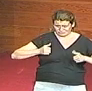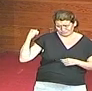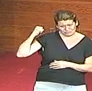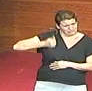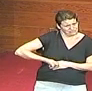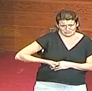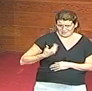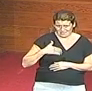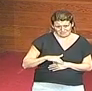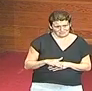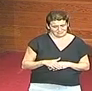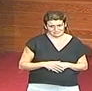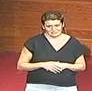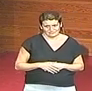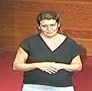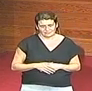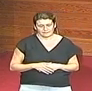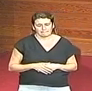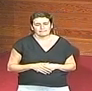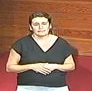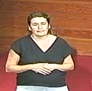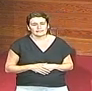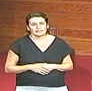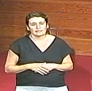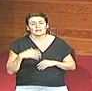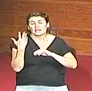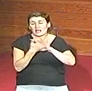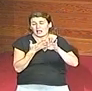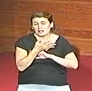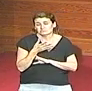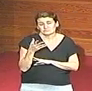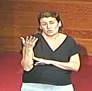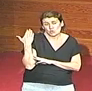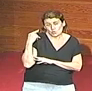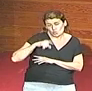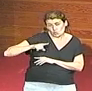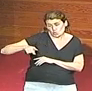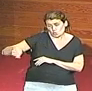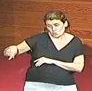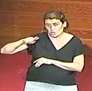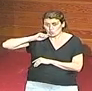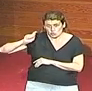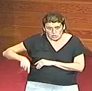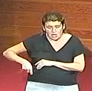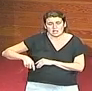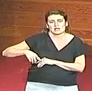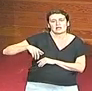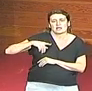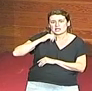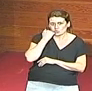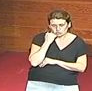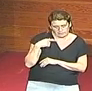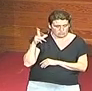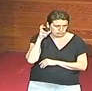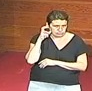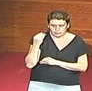Es un asunto que preocupa mucho en Bruselas y del que hemos oído hablar más en los últimos meses por la guerra de Ucrania y los oligarcas rusos, como os contaba.